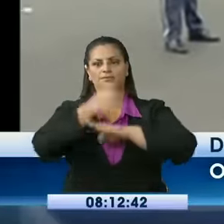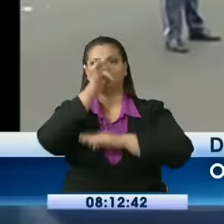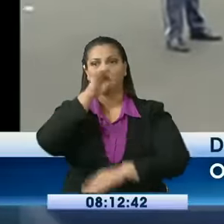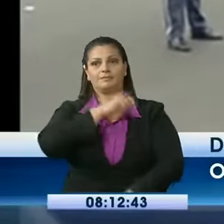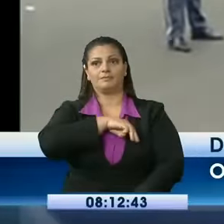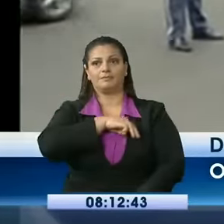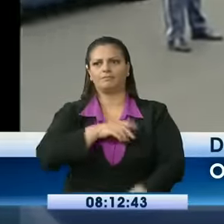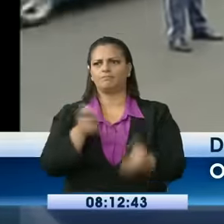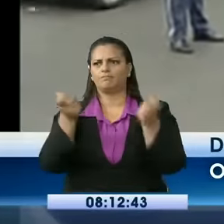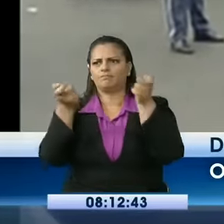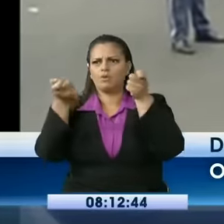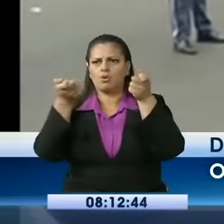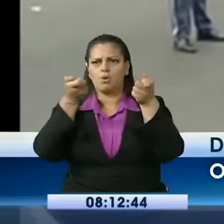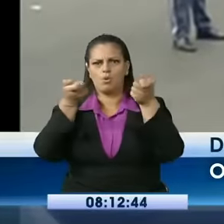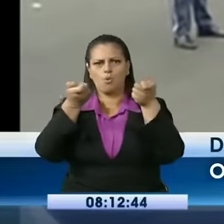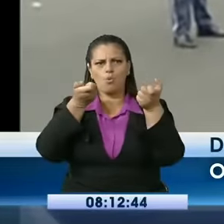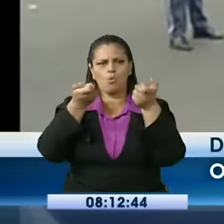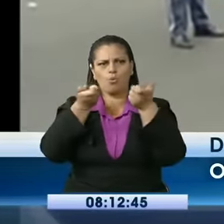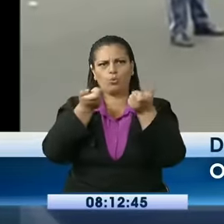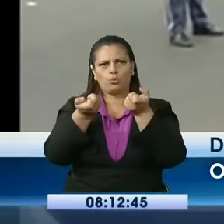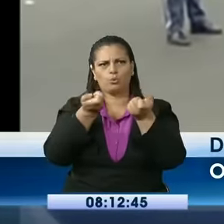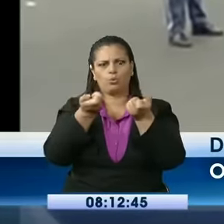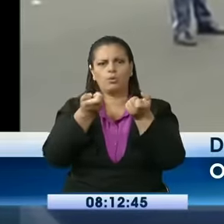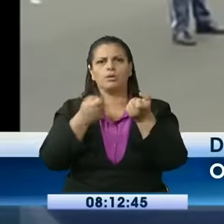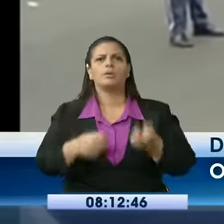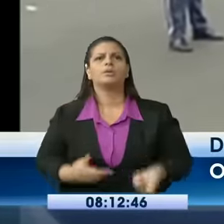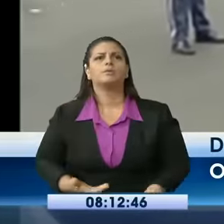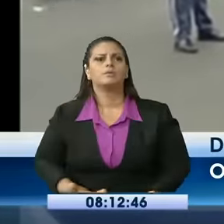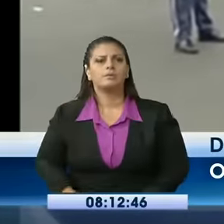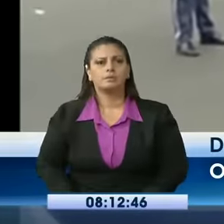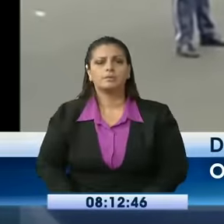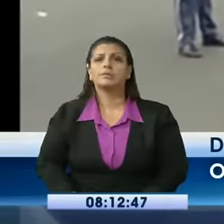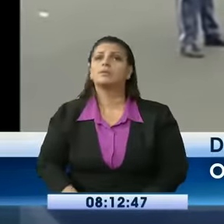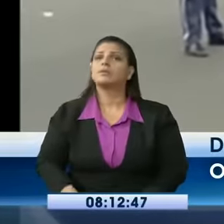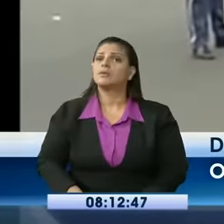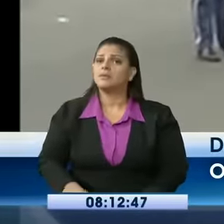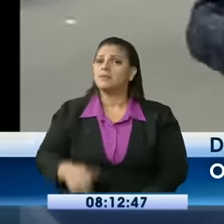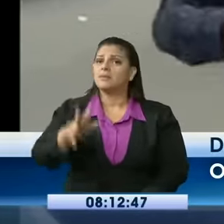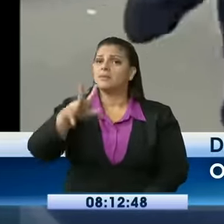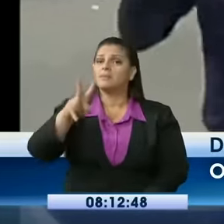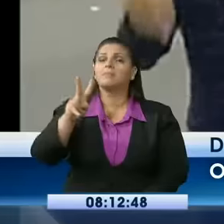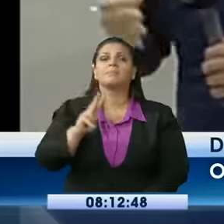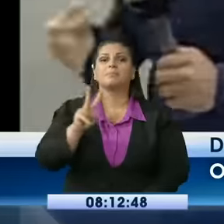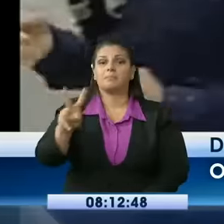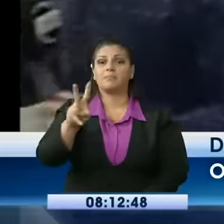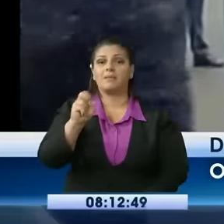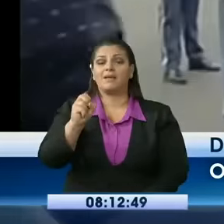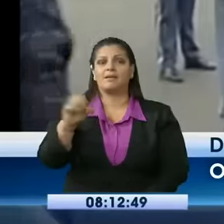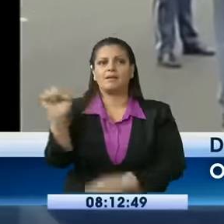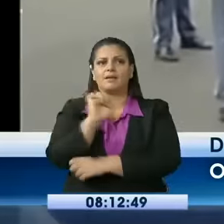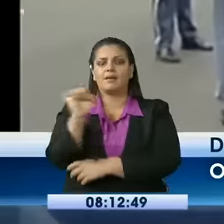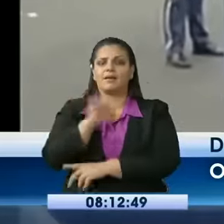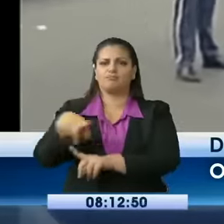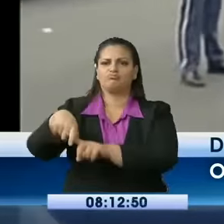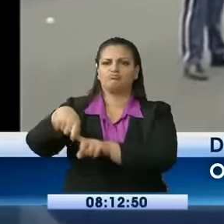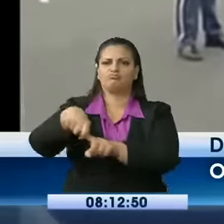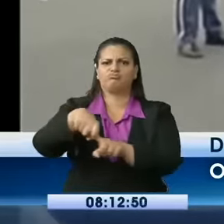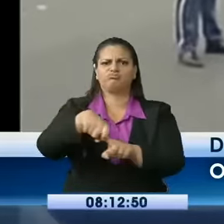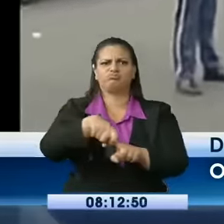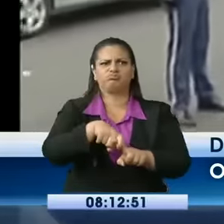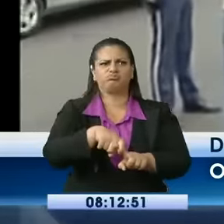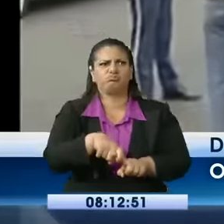Autoridad de Tránsito Municipal y que de momento ya han sido retenidos más de 20 vehículos por presentar problemas